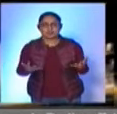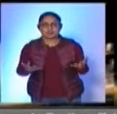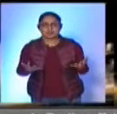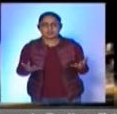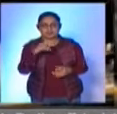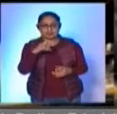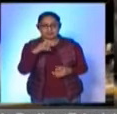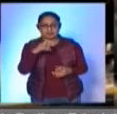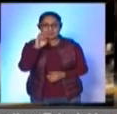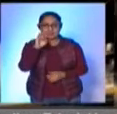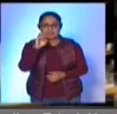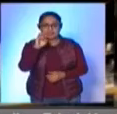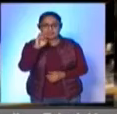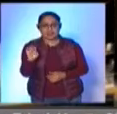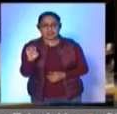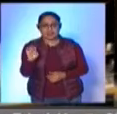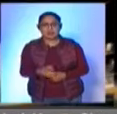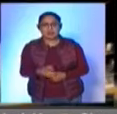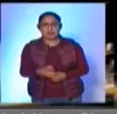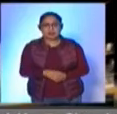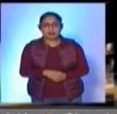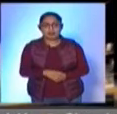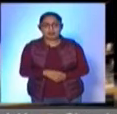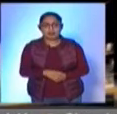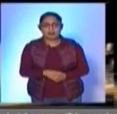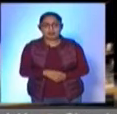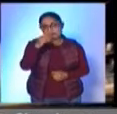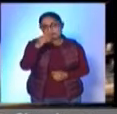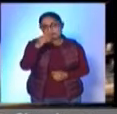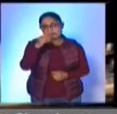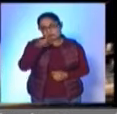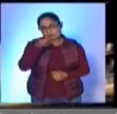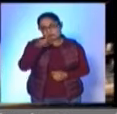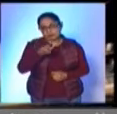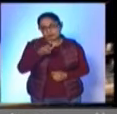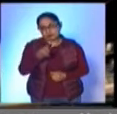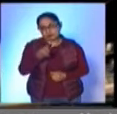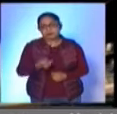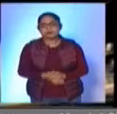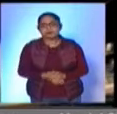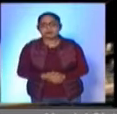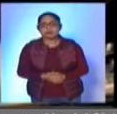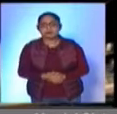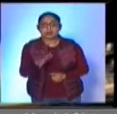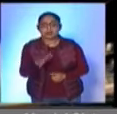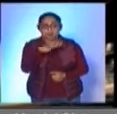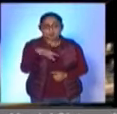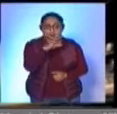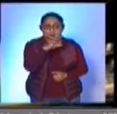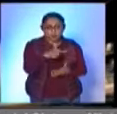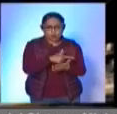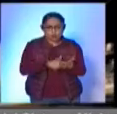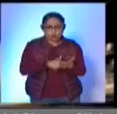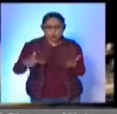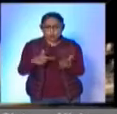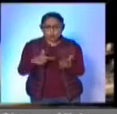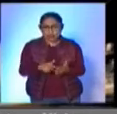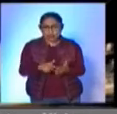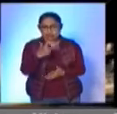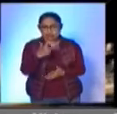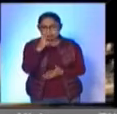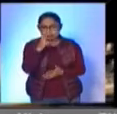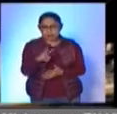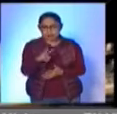serie, además de que es un tema muy poco tocado. Para la grabación de la serie se buscó escenarios reales con talentos